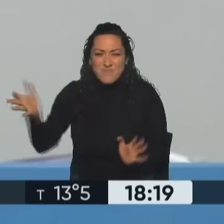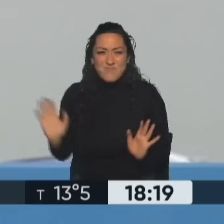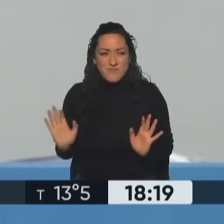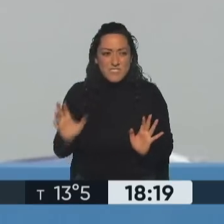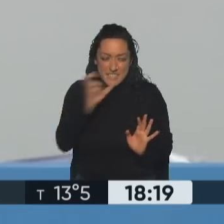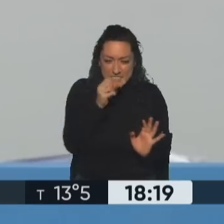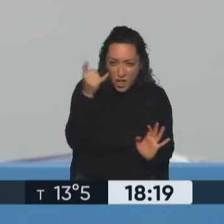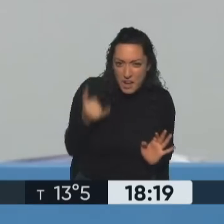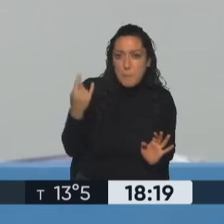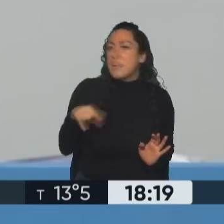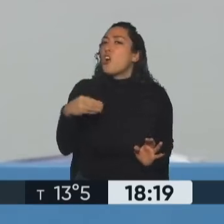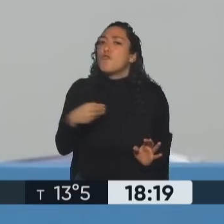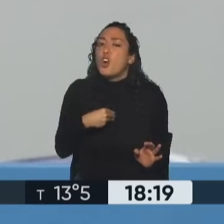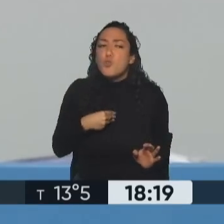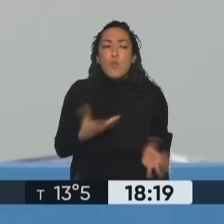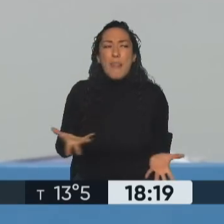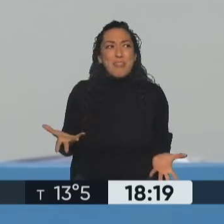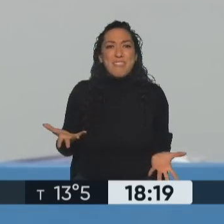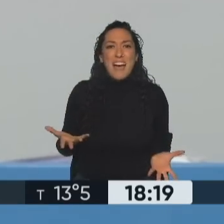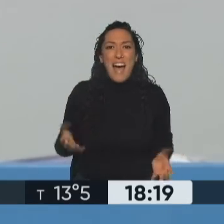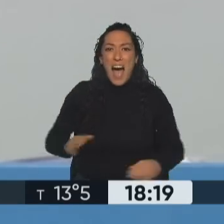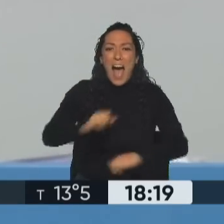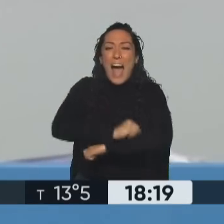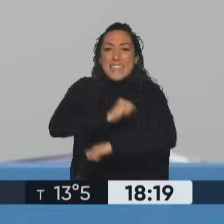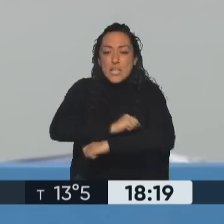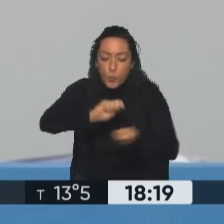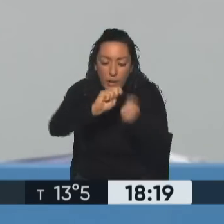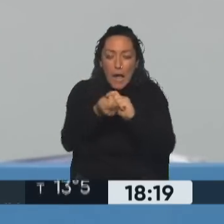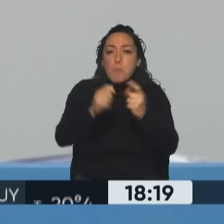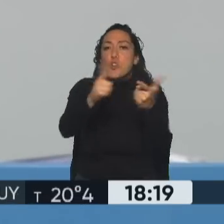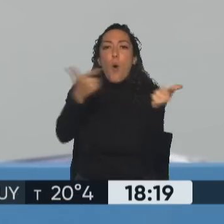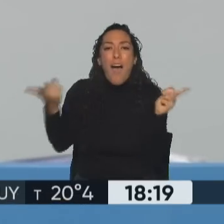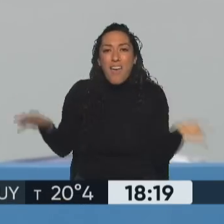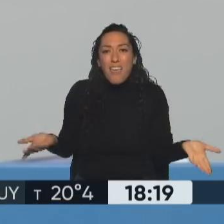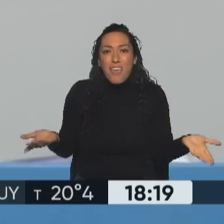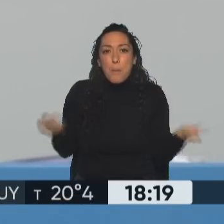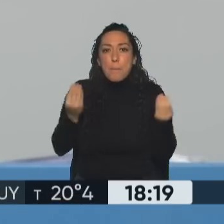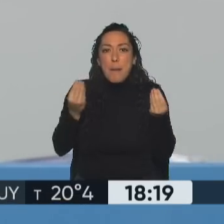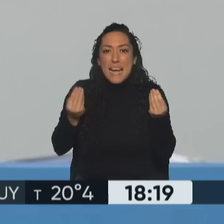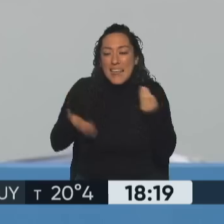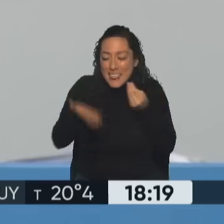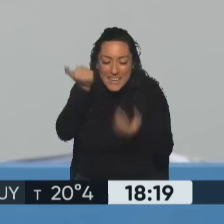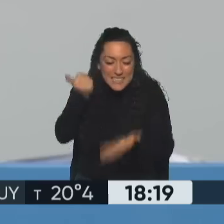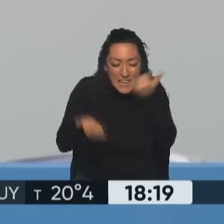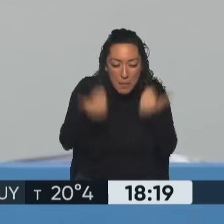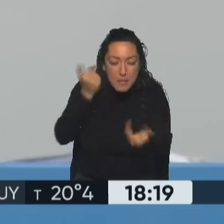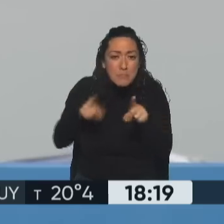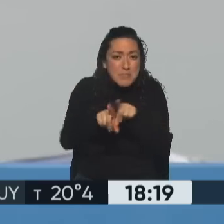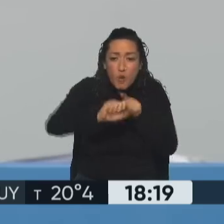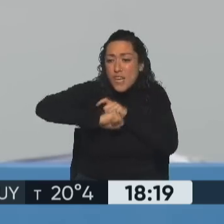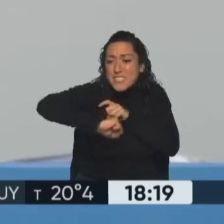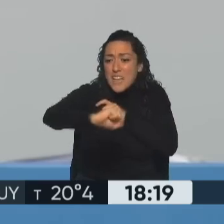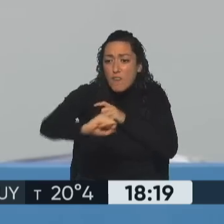pero tampoco no hay voluntad ni actitud de cambiar las cosas para desarmar lo que ha constituido una verdadera